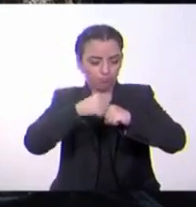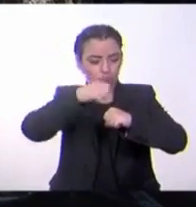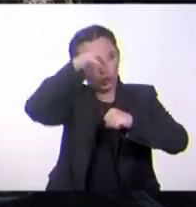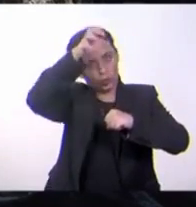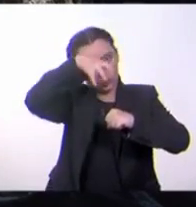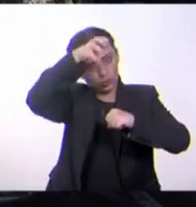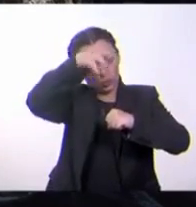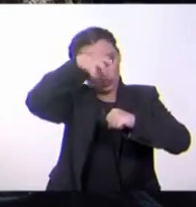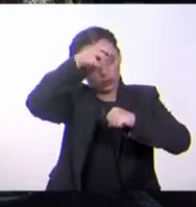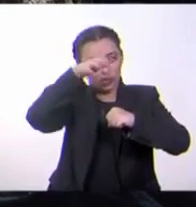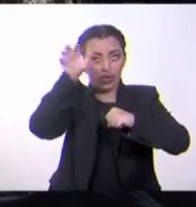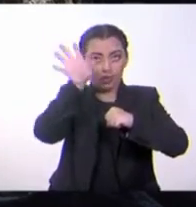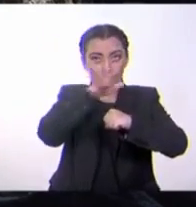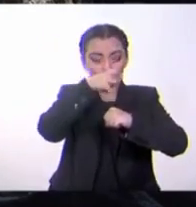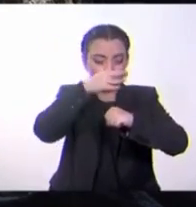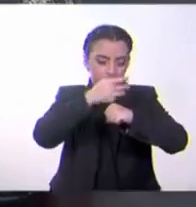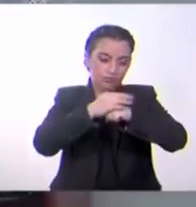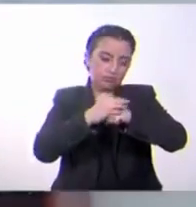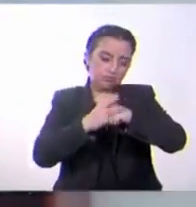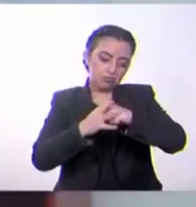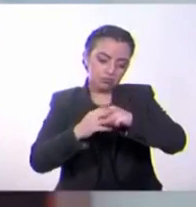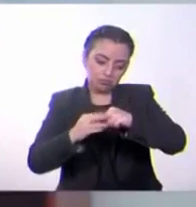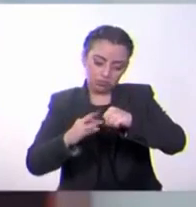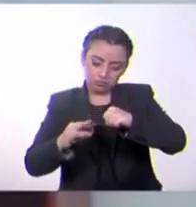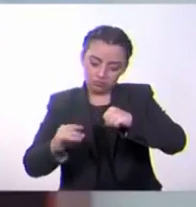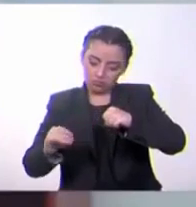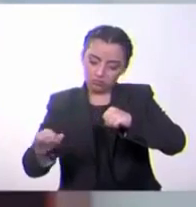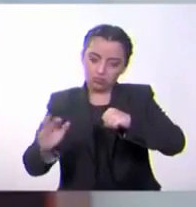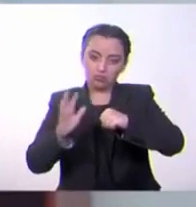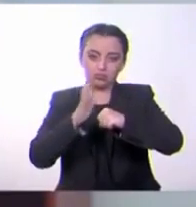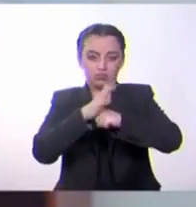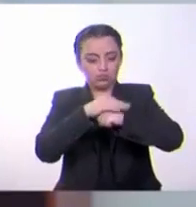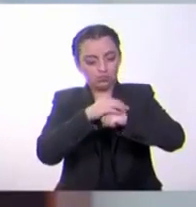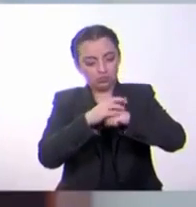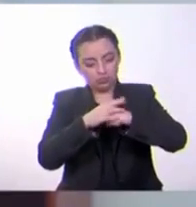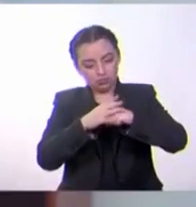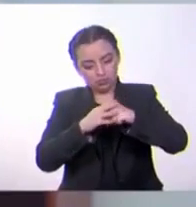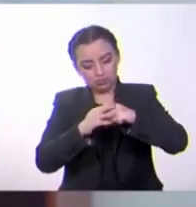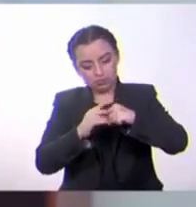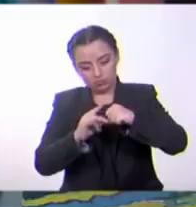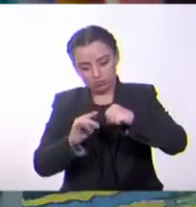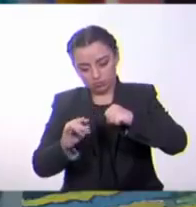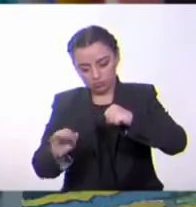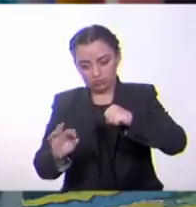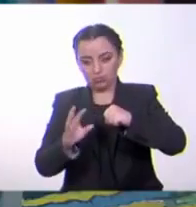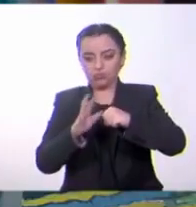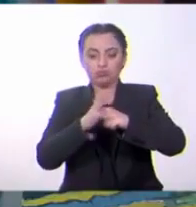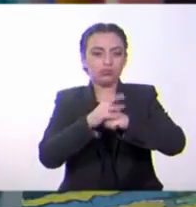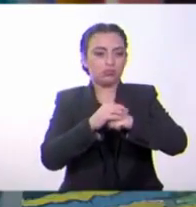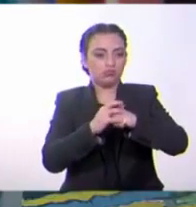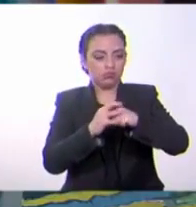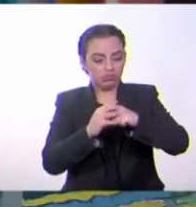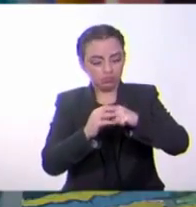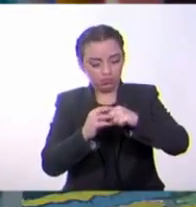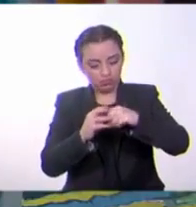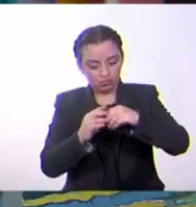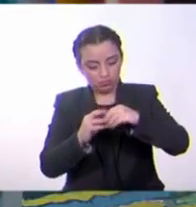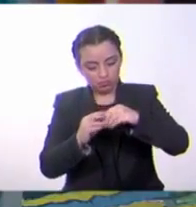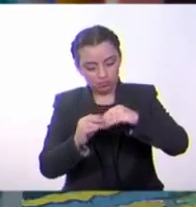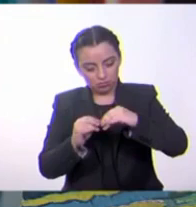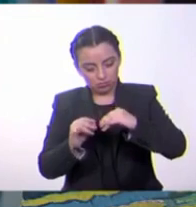viento influyen en la degradación o en la meteorización de la roca. Cuando la roca se